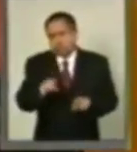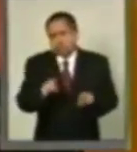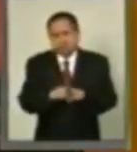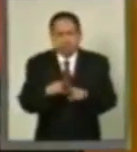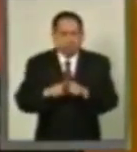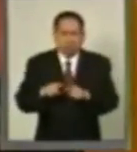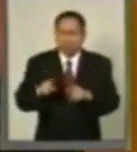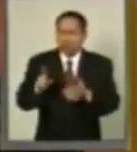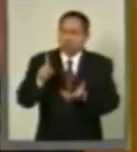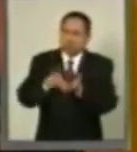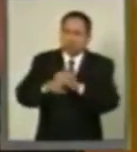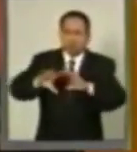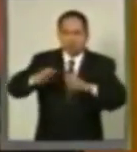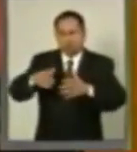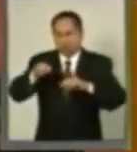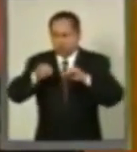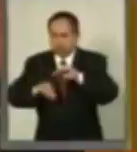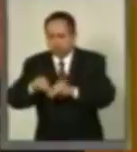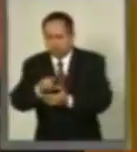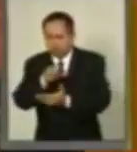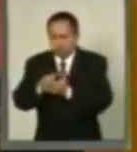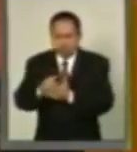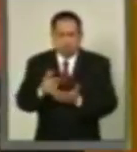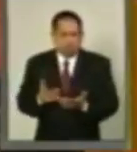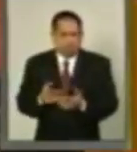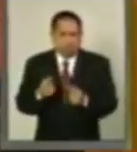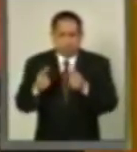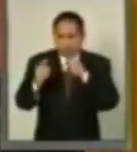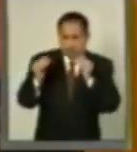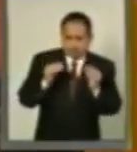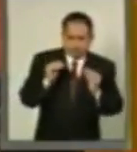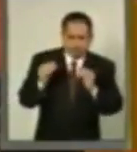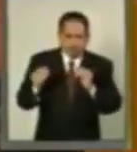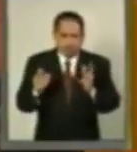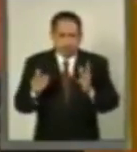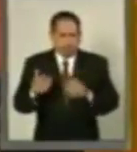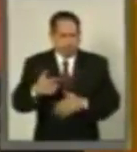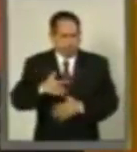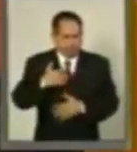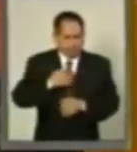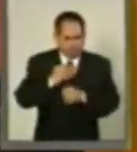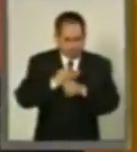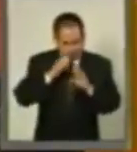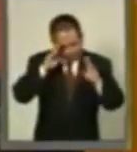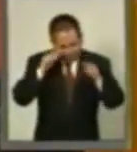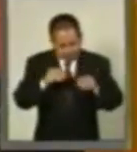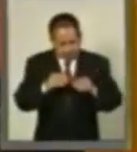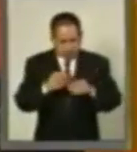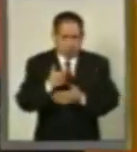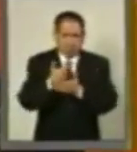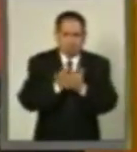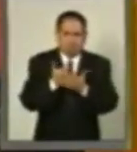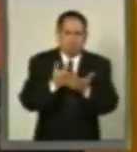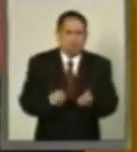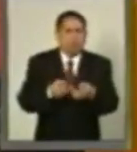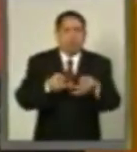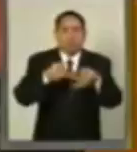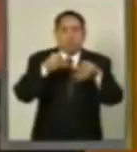espacio legislativo. Para evitar ese debate, me concentraré en las cifras